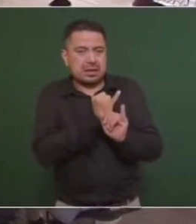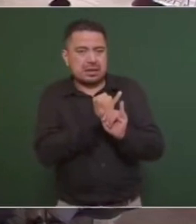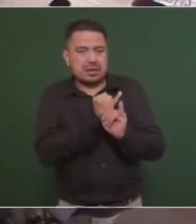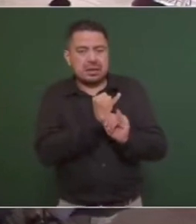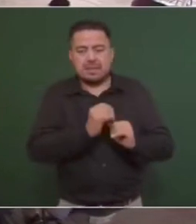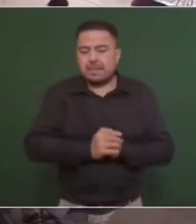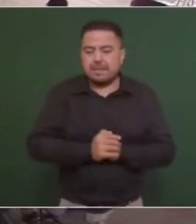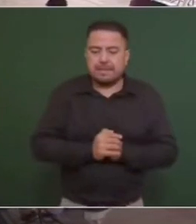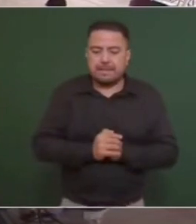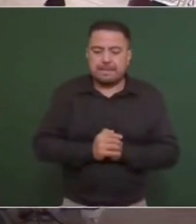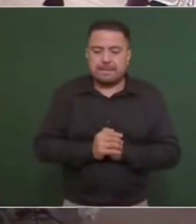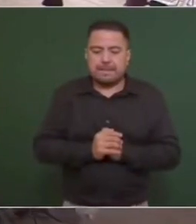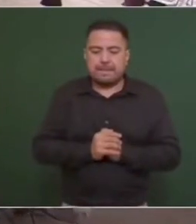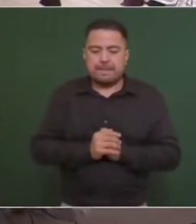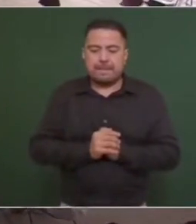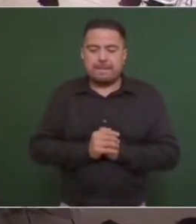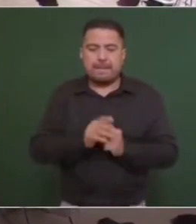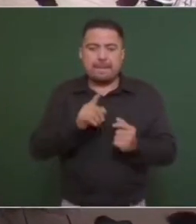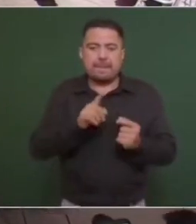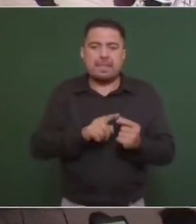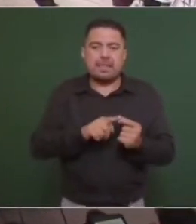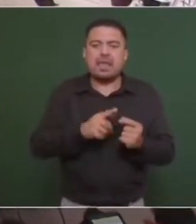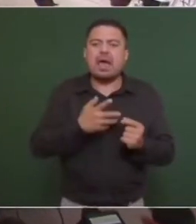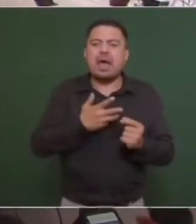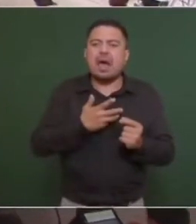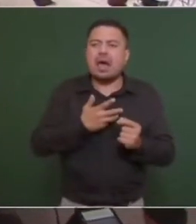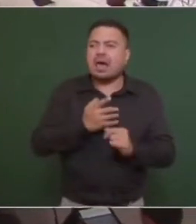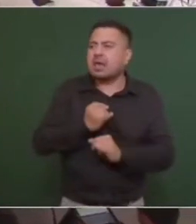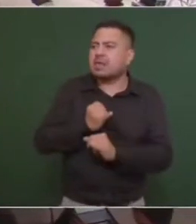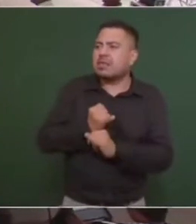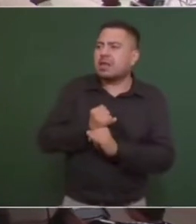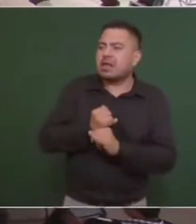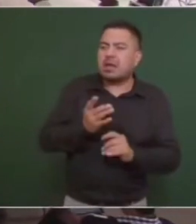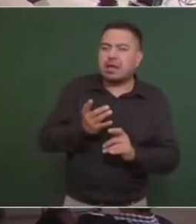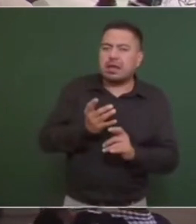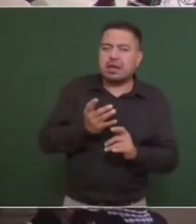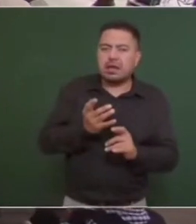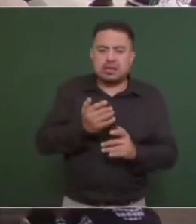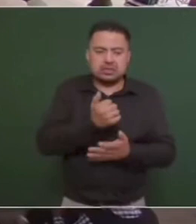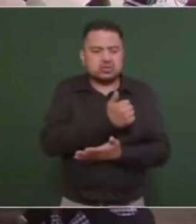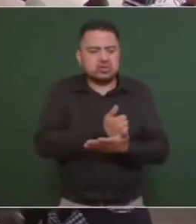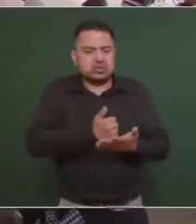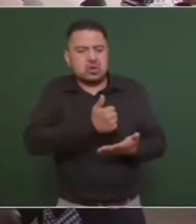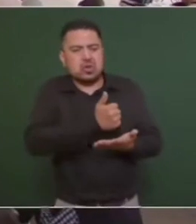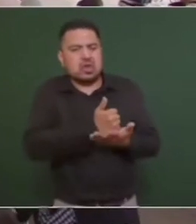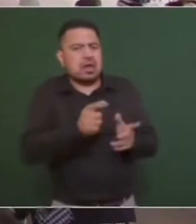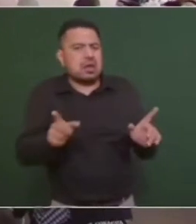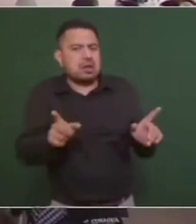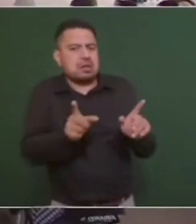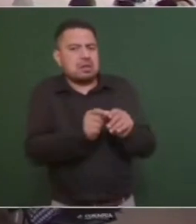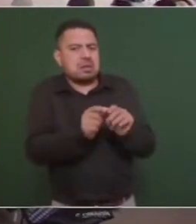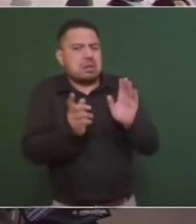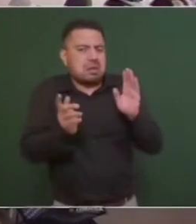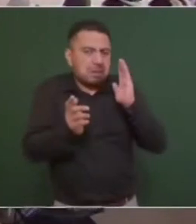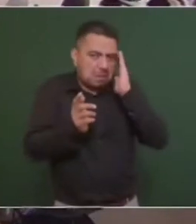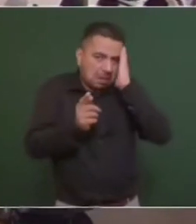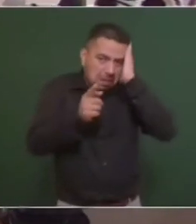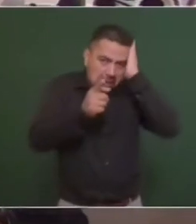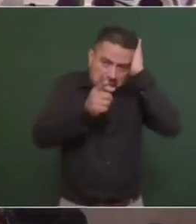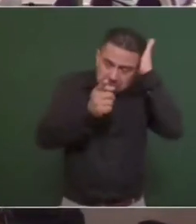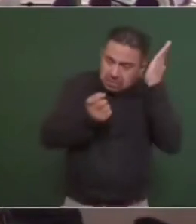internet donde hay internet Pues en las ciudades sale